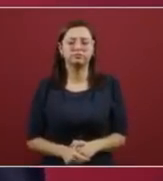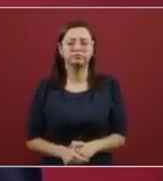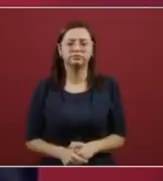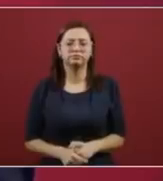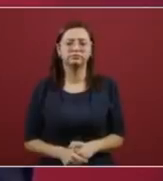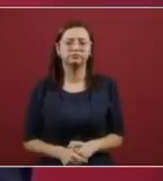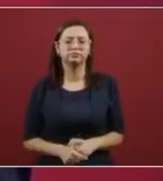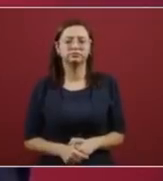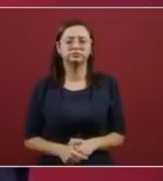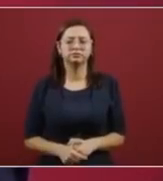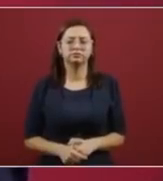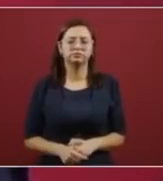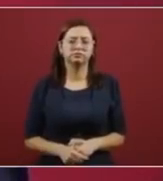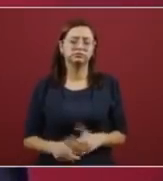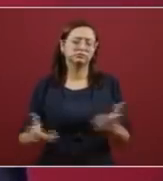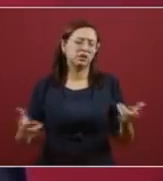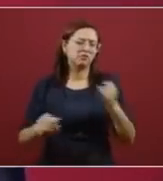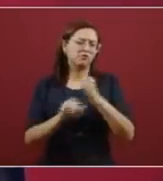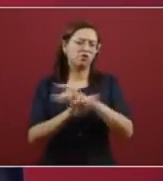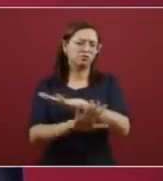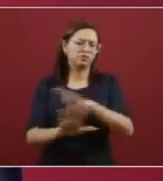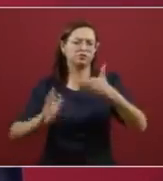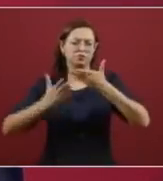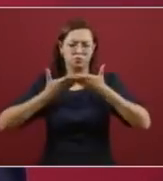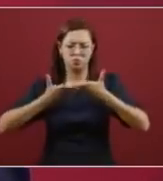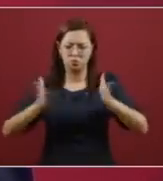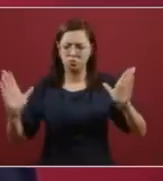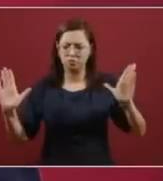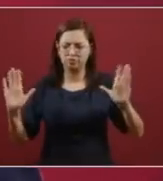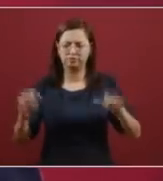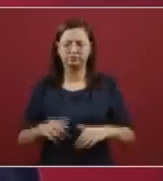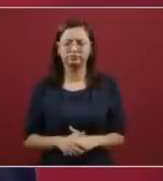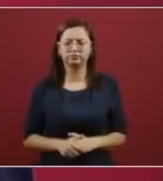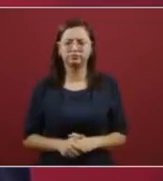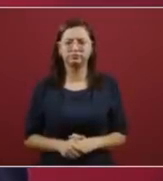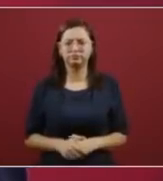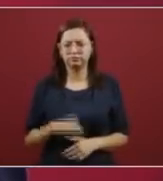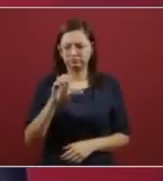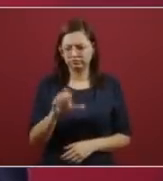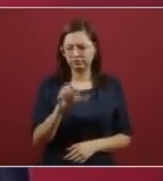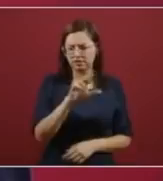es pública la información, la tiene la CRE,